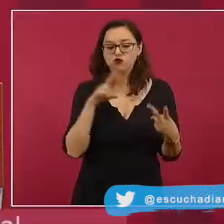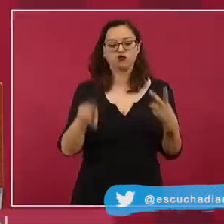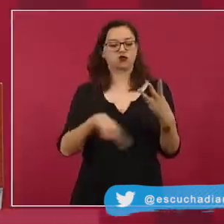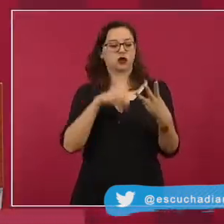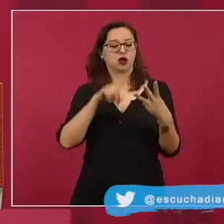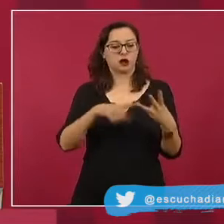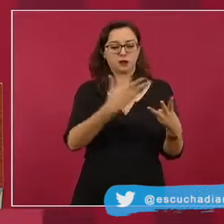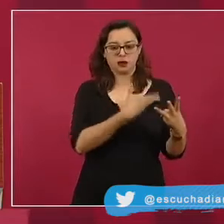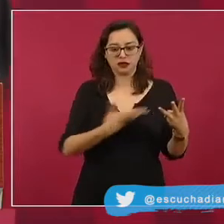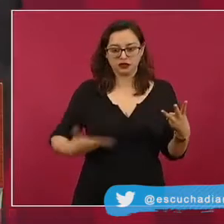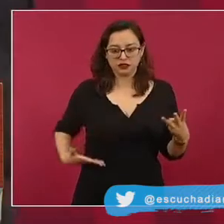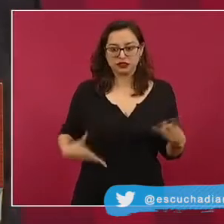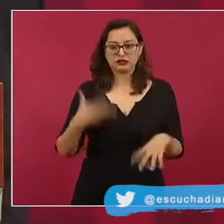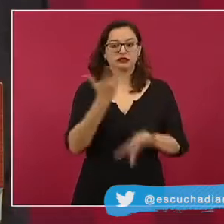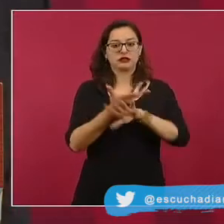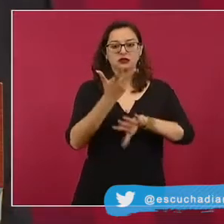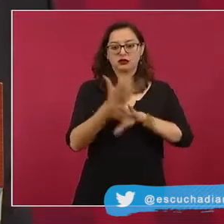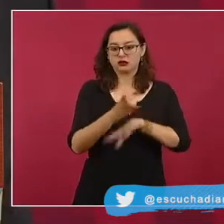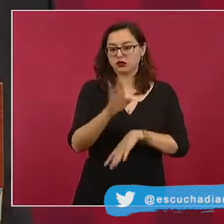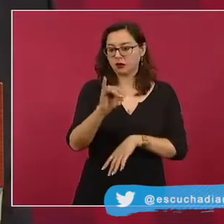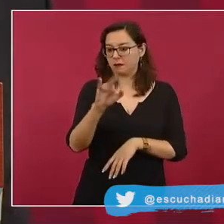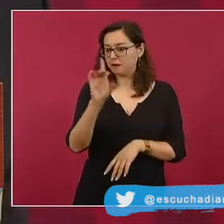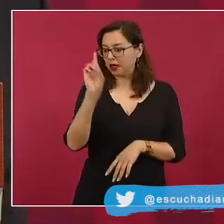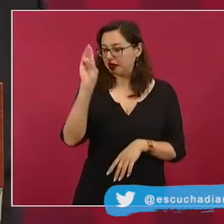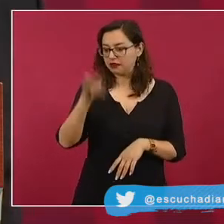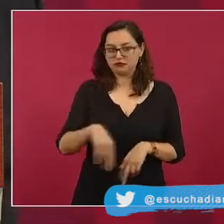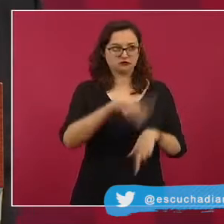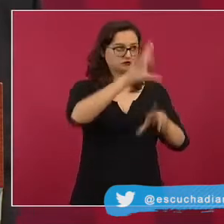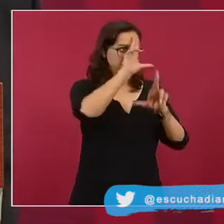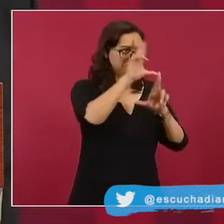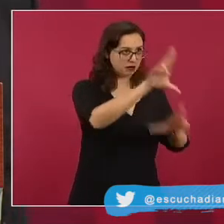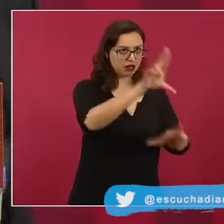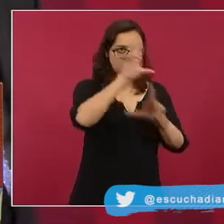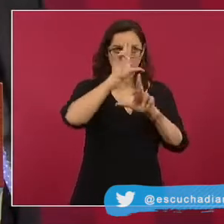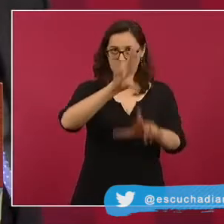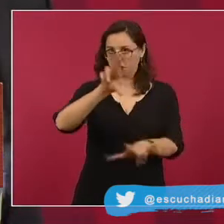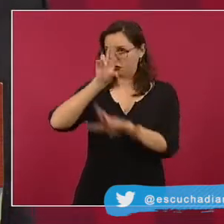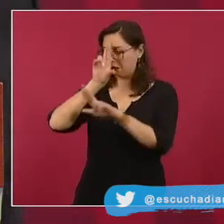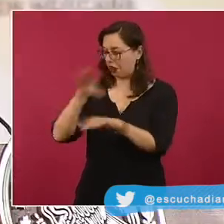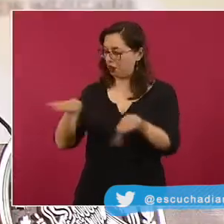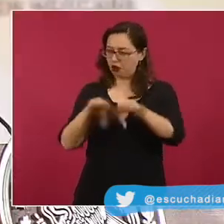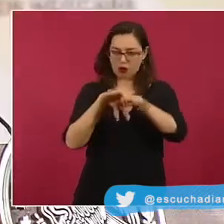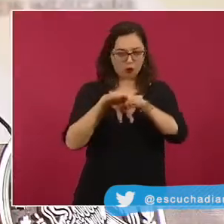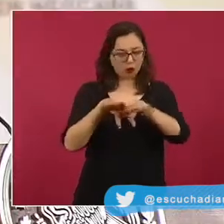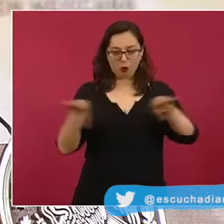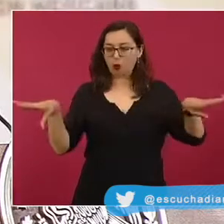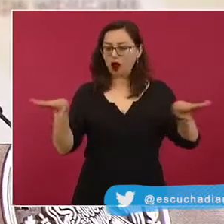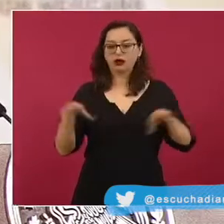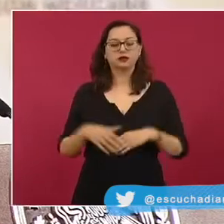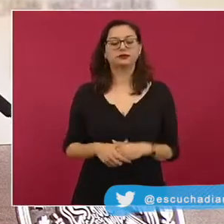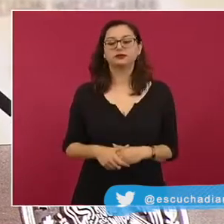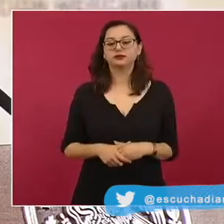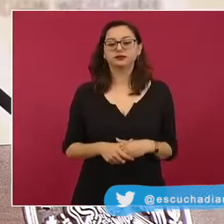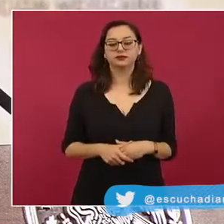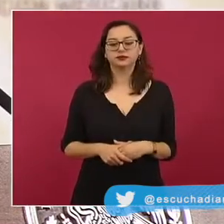el presidente baile de eeuu y acabo de decir y repito